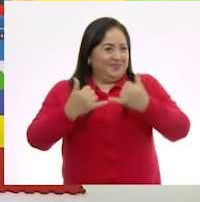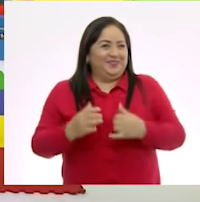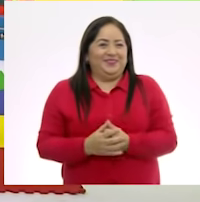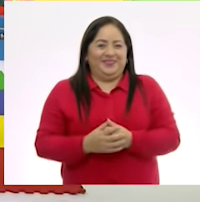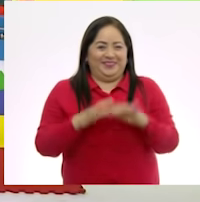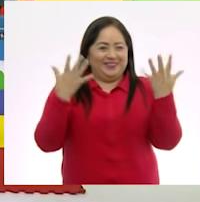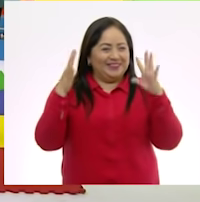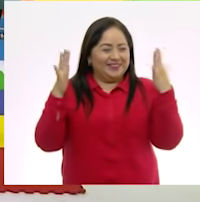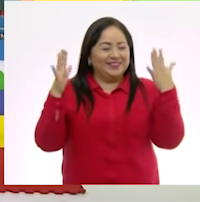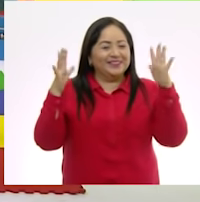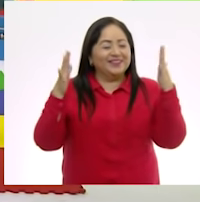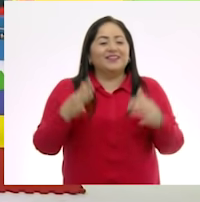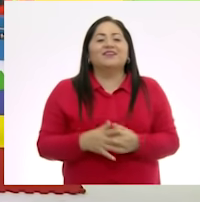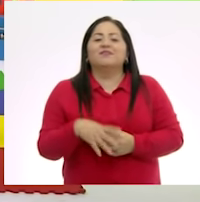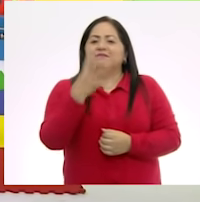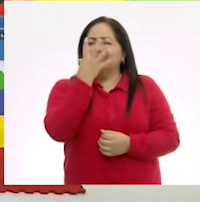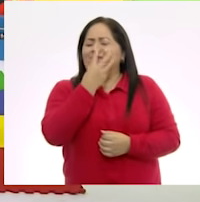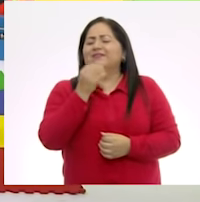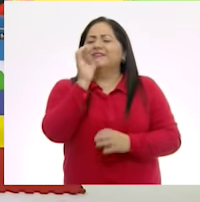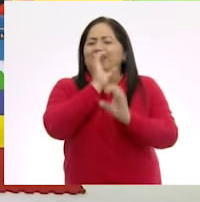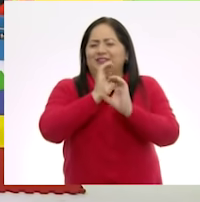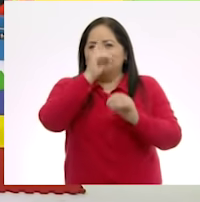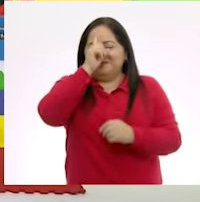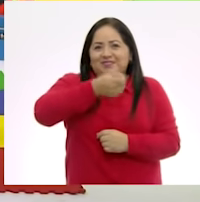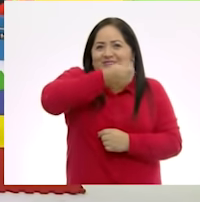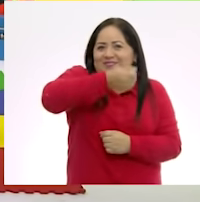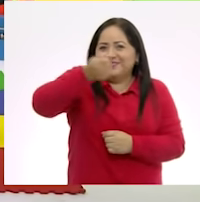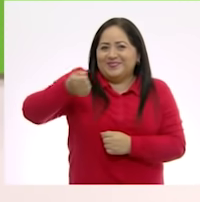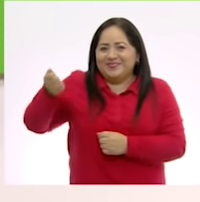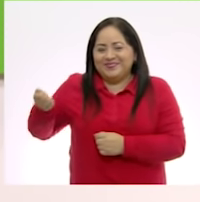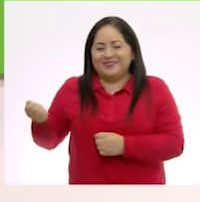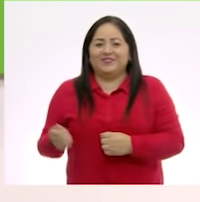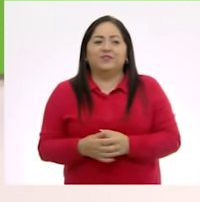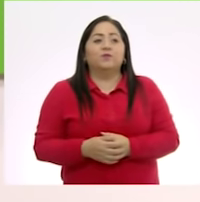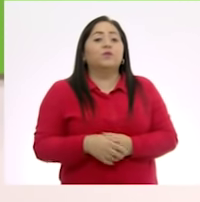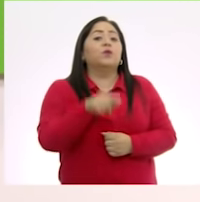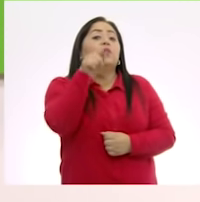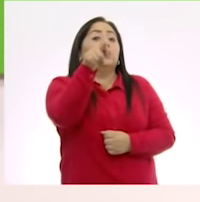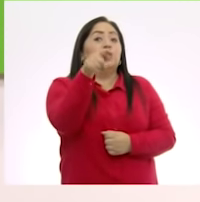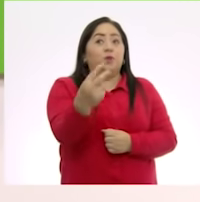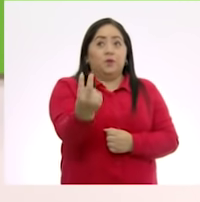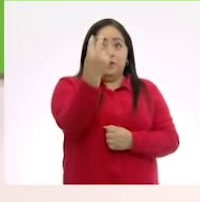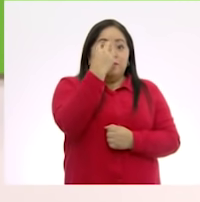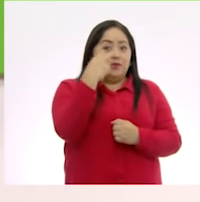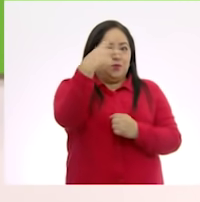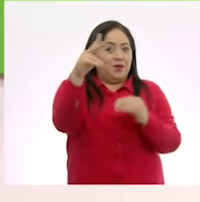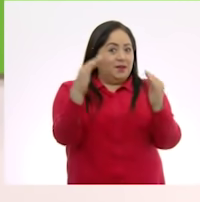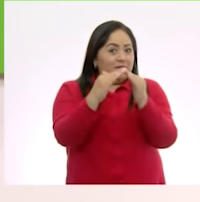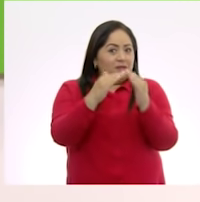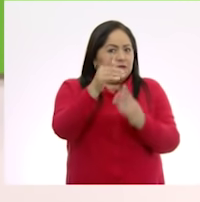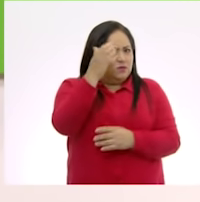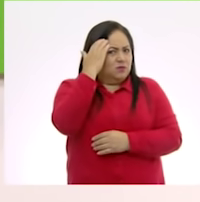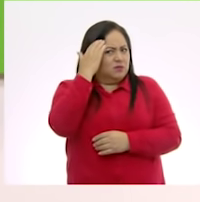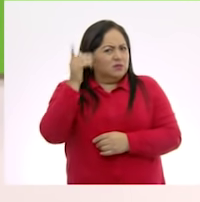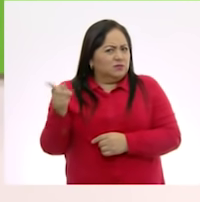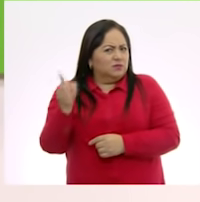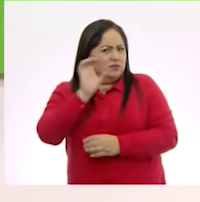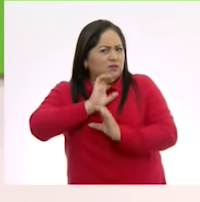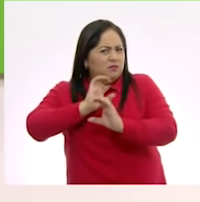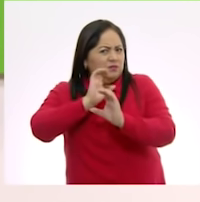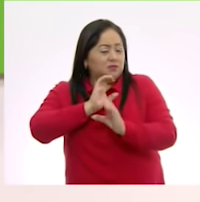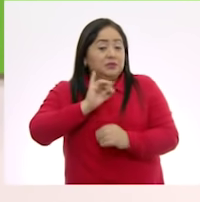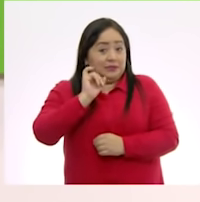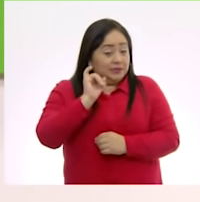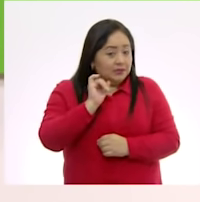jugar! Ay, ¡qué bonita canción para saludarnos! ¿Y tú que nos ves desde casa, conoces esa canción? Si